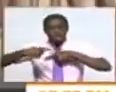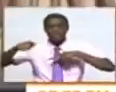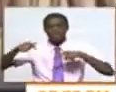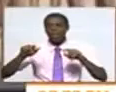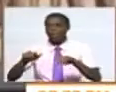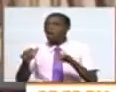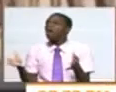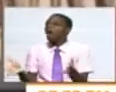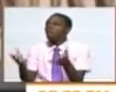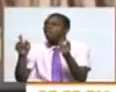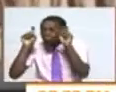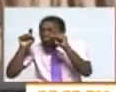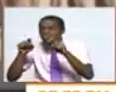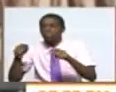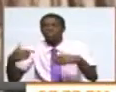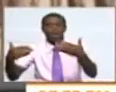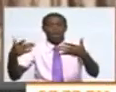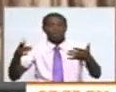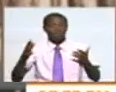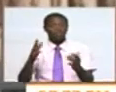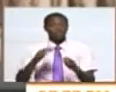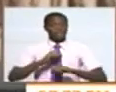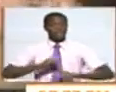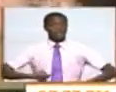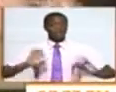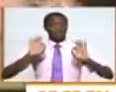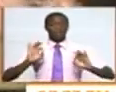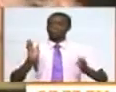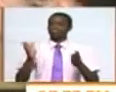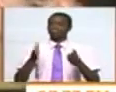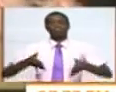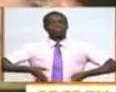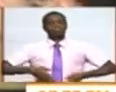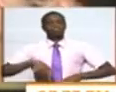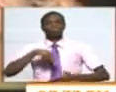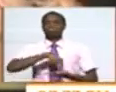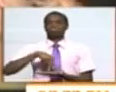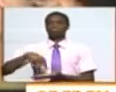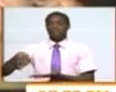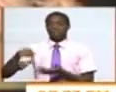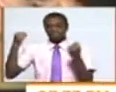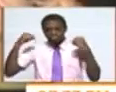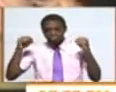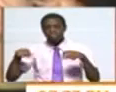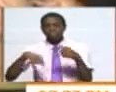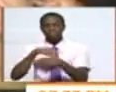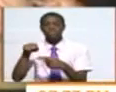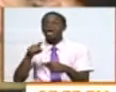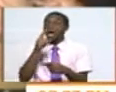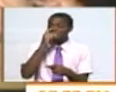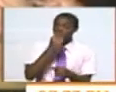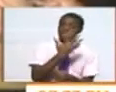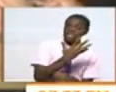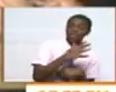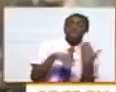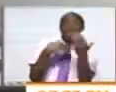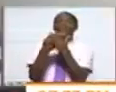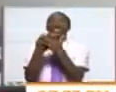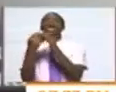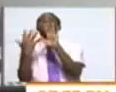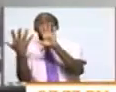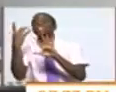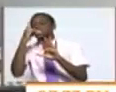la humanidad. Reciben adiestramiento militar. Ellos son los nuevos mujahidines. Las edades van desde los 5 hasta los 15